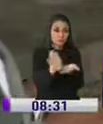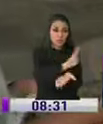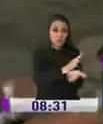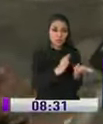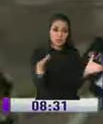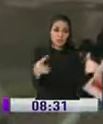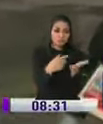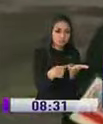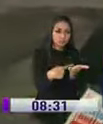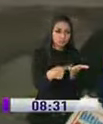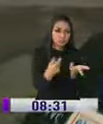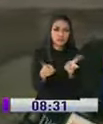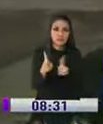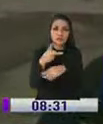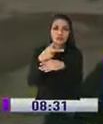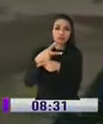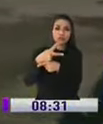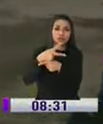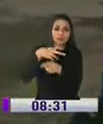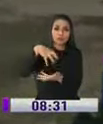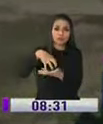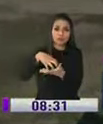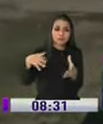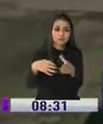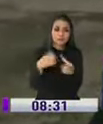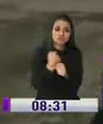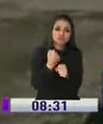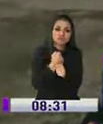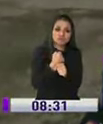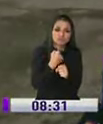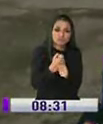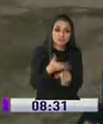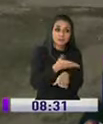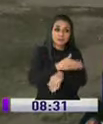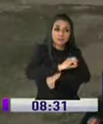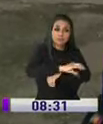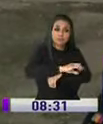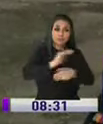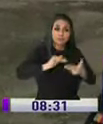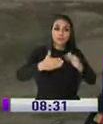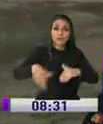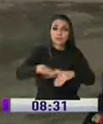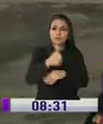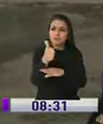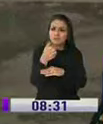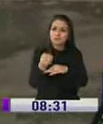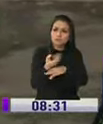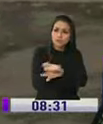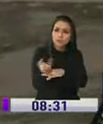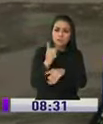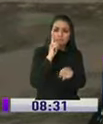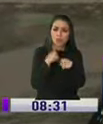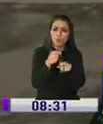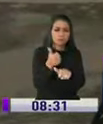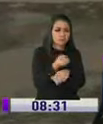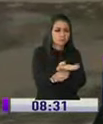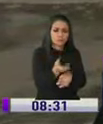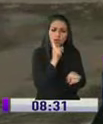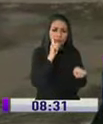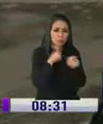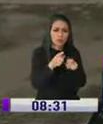al Consejo Provincial ha realizado trabajos de socialización con la comunidad y la comunidad está totalmente de acuerdo con